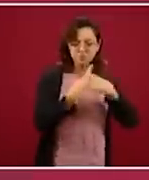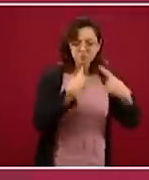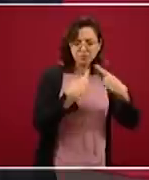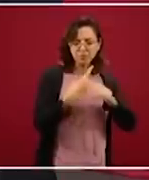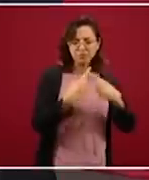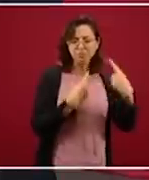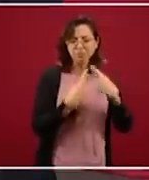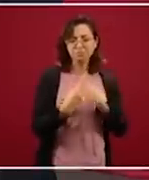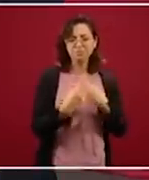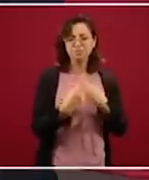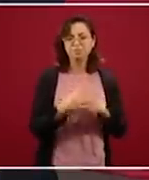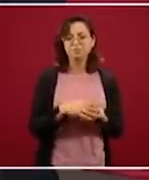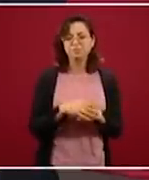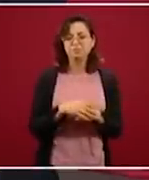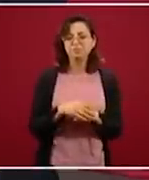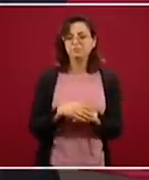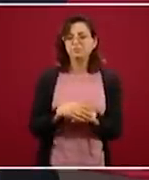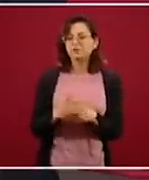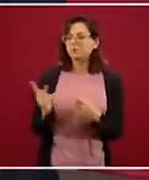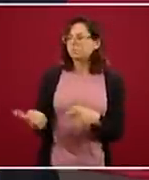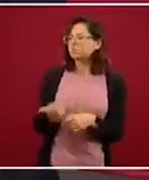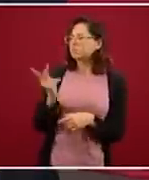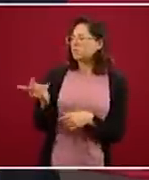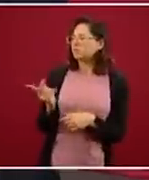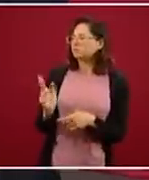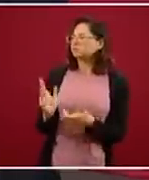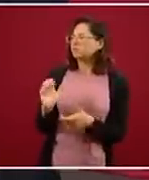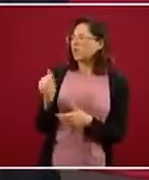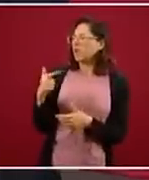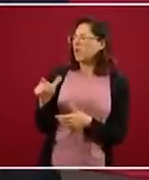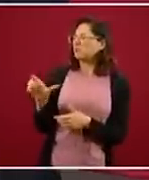y le preguntaron en la cena: ¿cómo es Andrés Manuel?